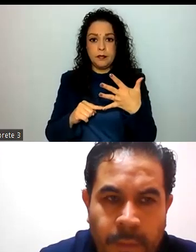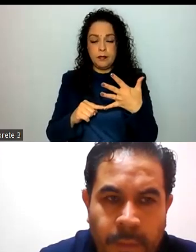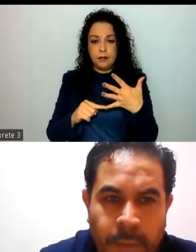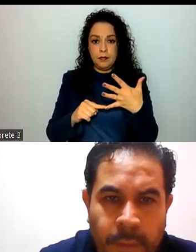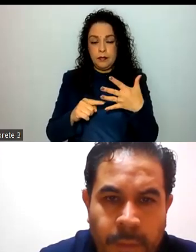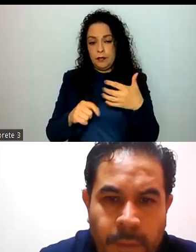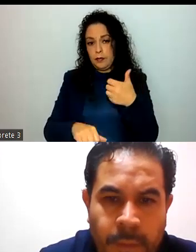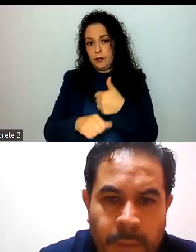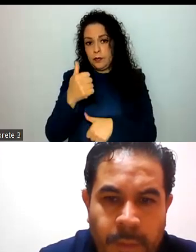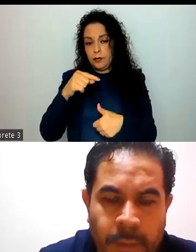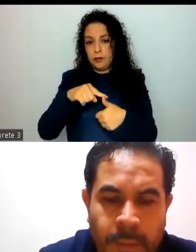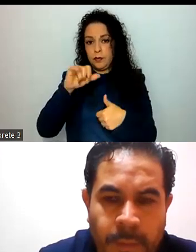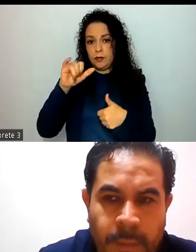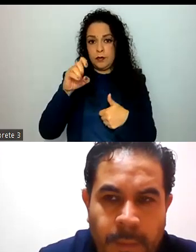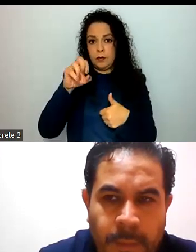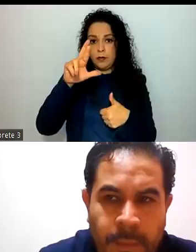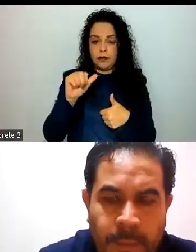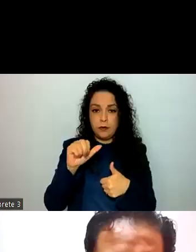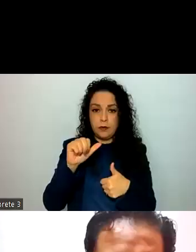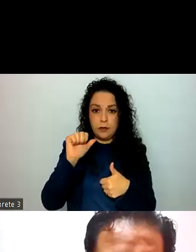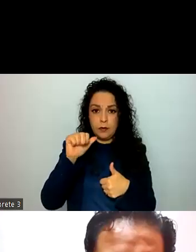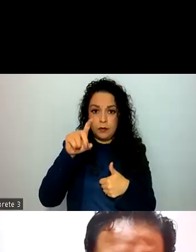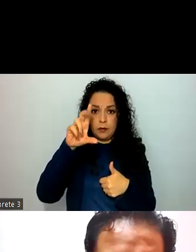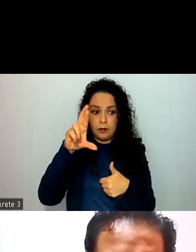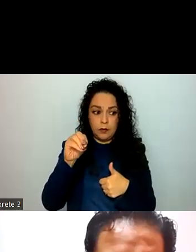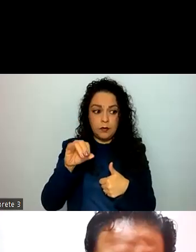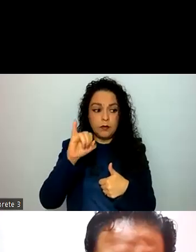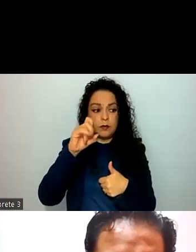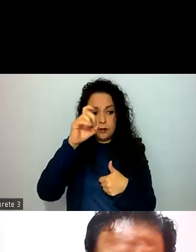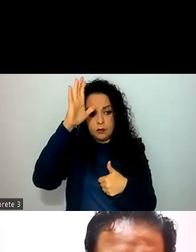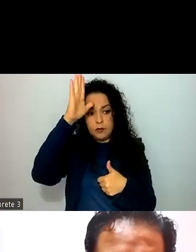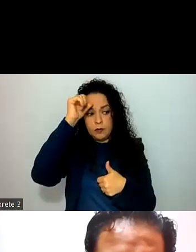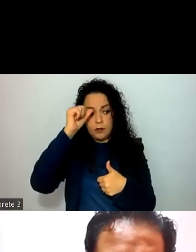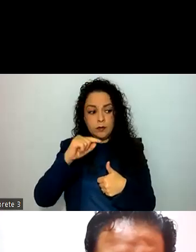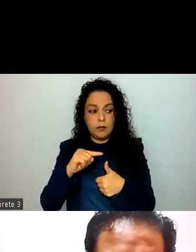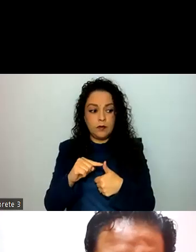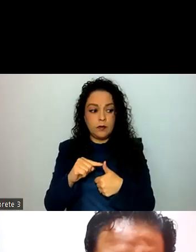Maestro Alejandro Serrano Pastor. Serrano Pastor, a favor.